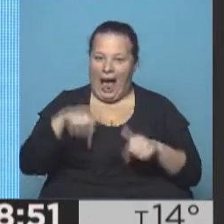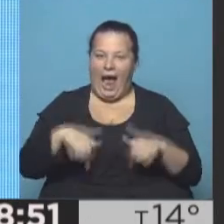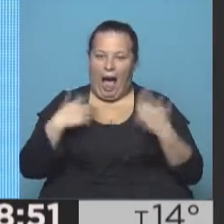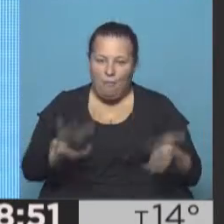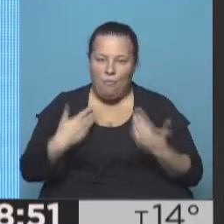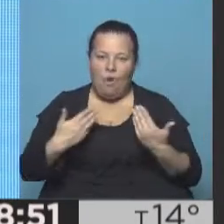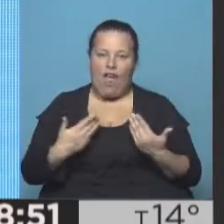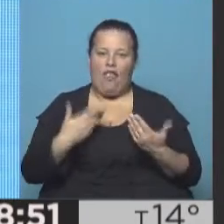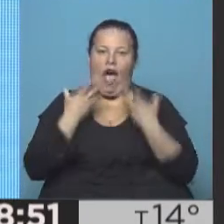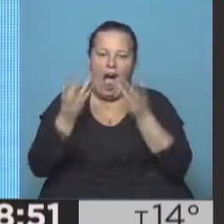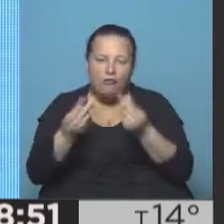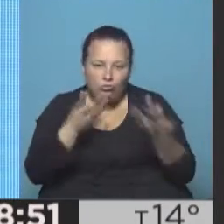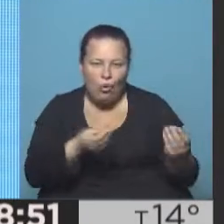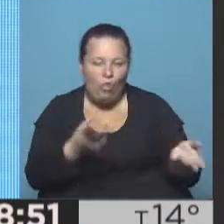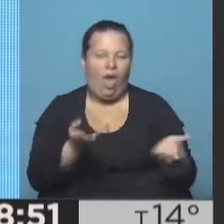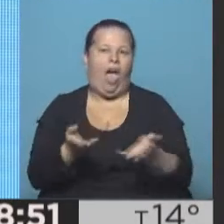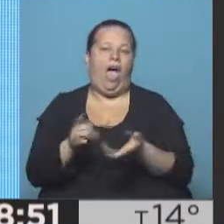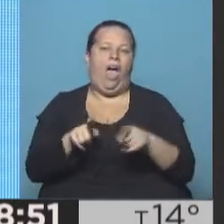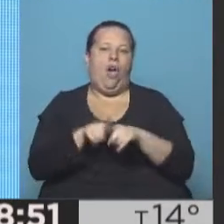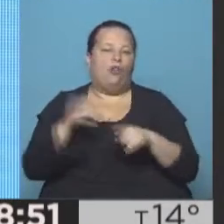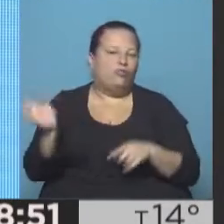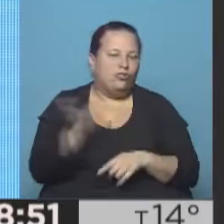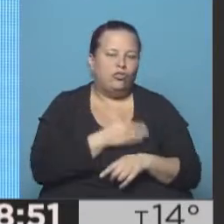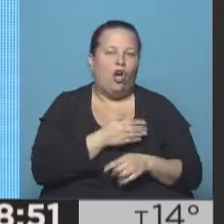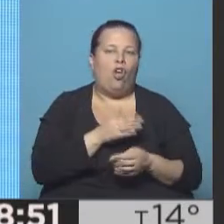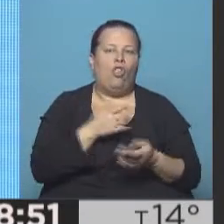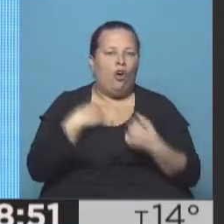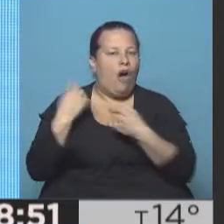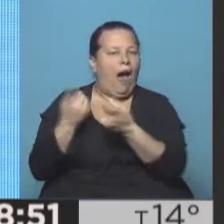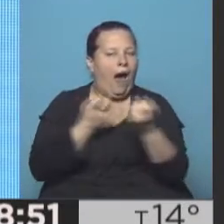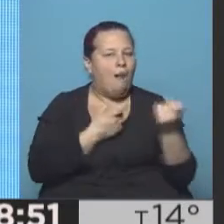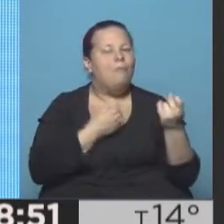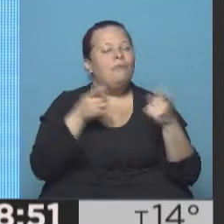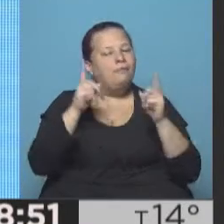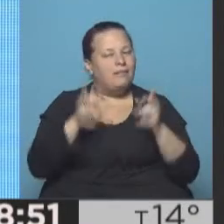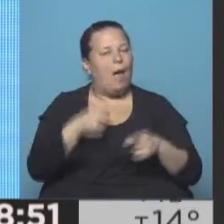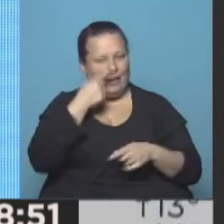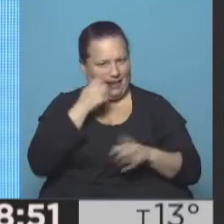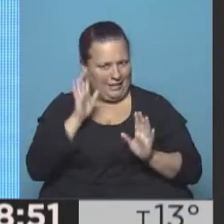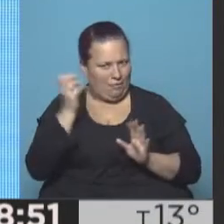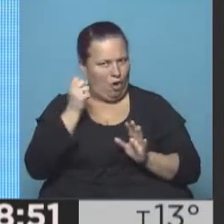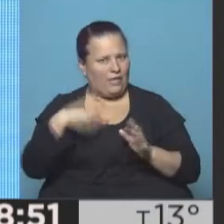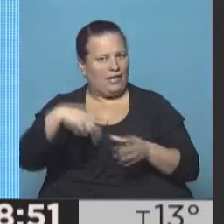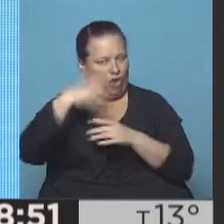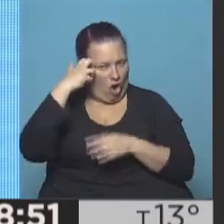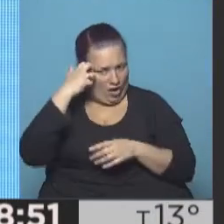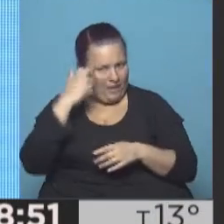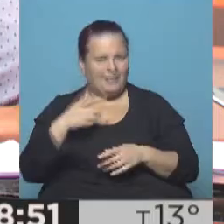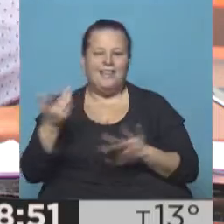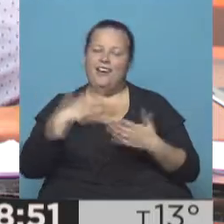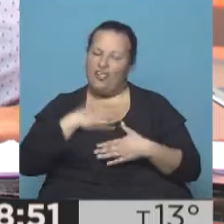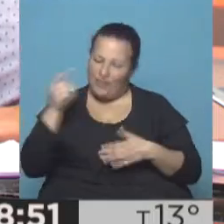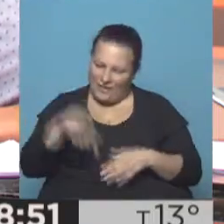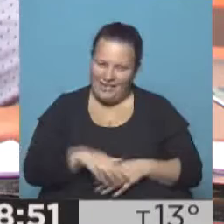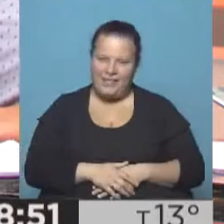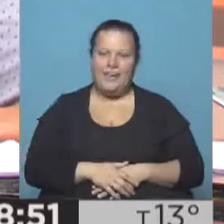ahora de colaborar con todo lo que aprendí, porque eso también es interesante en el Parlamento, el aprendizaje. Un placer tenerte,